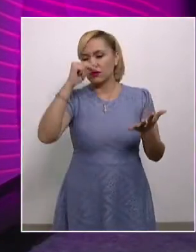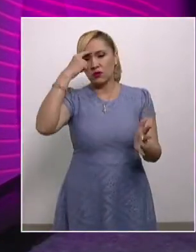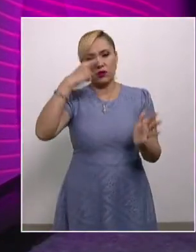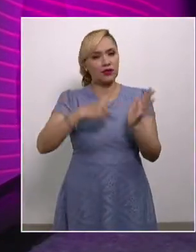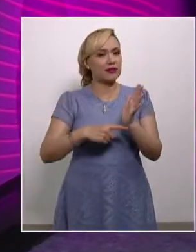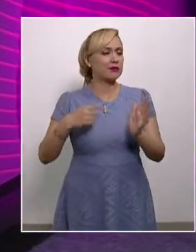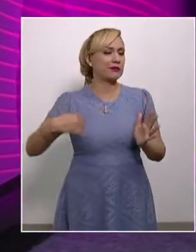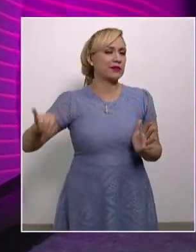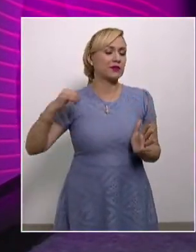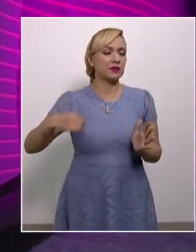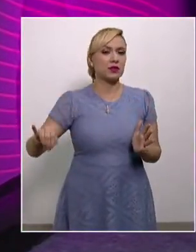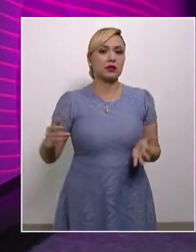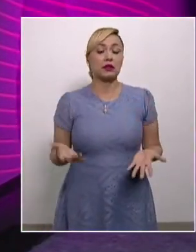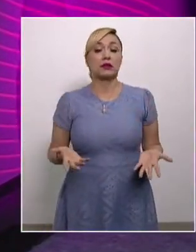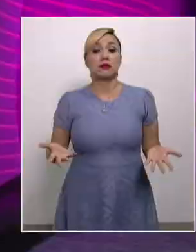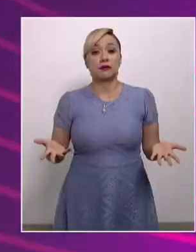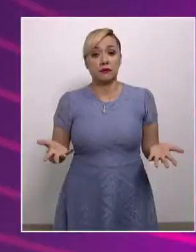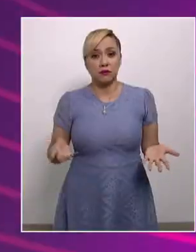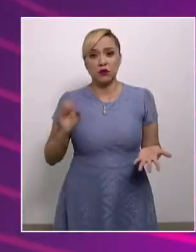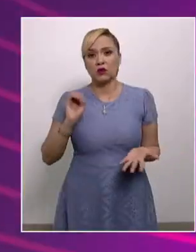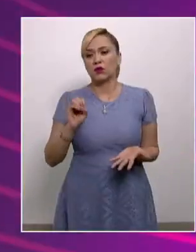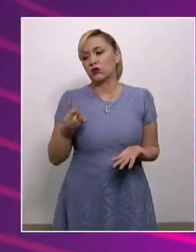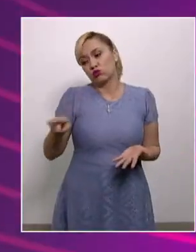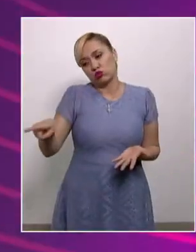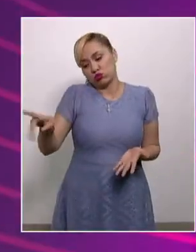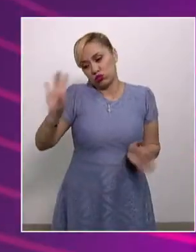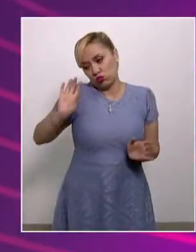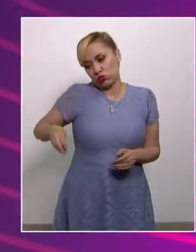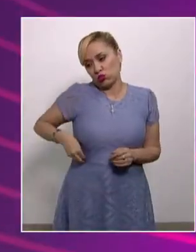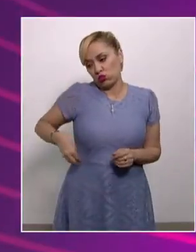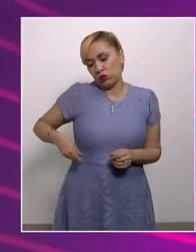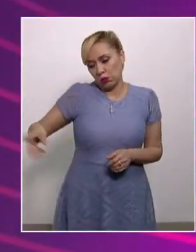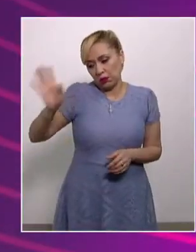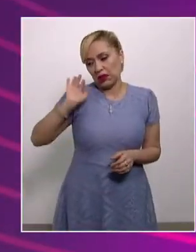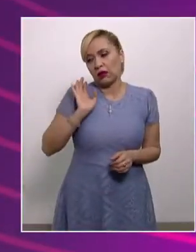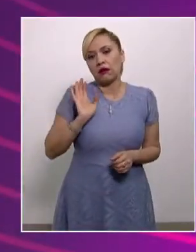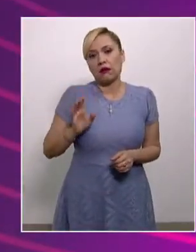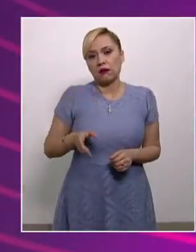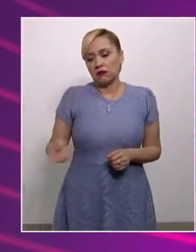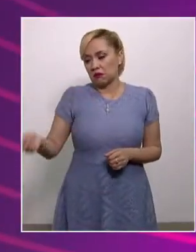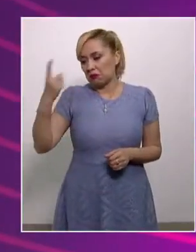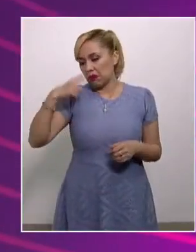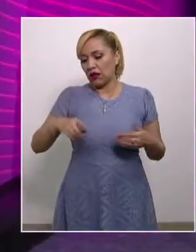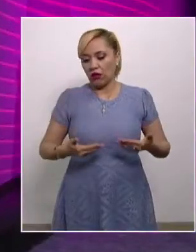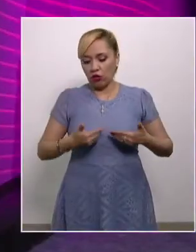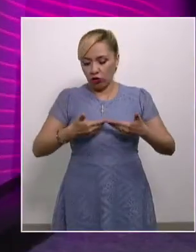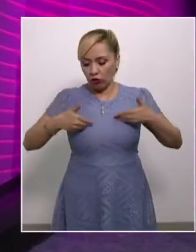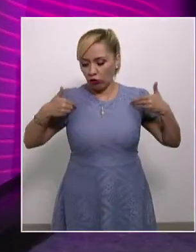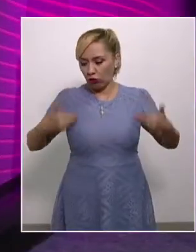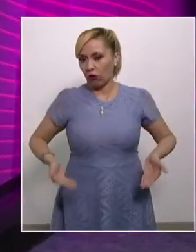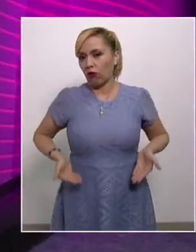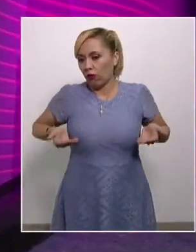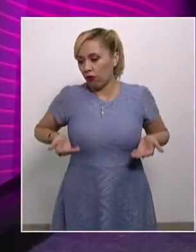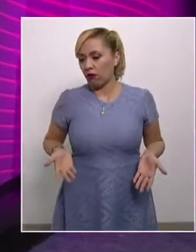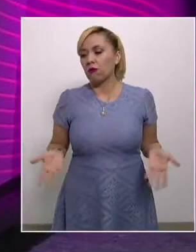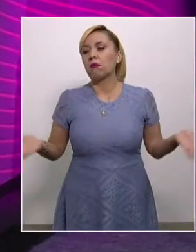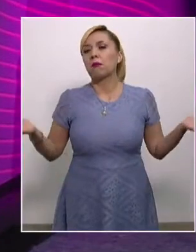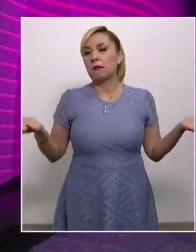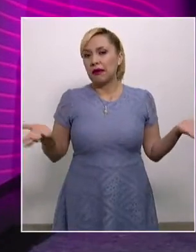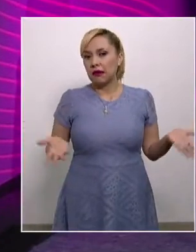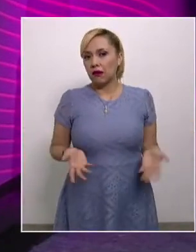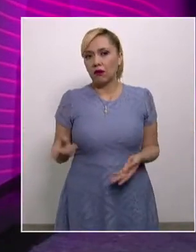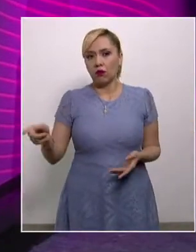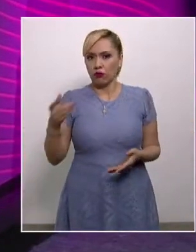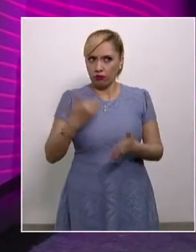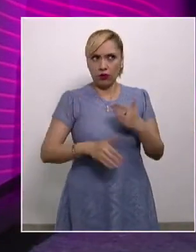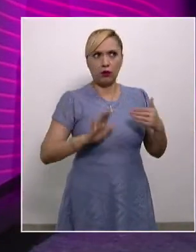creyendo, tal vez haciendo comentarios de tú te lo buscaste, tú te vestías de esa forma o tú no le pusiste